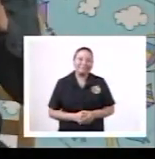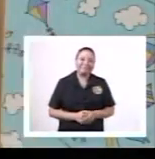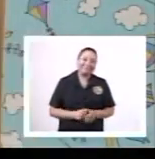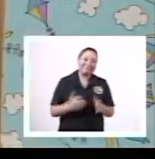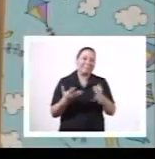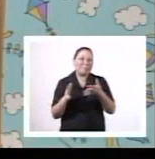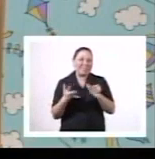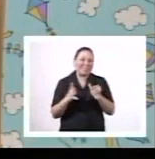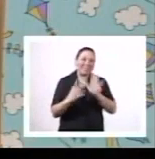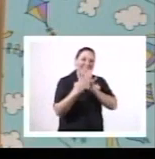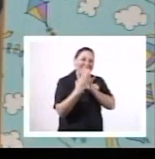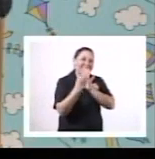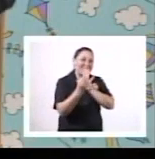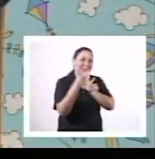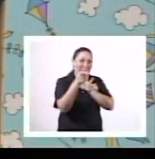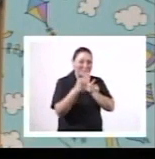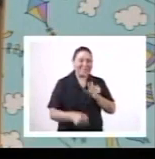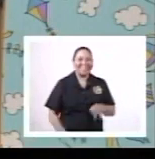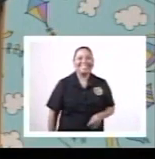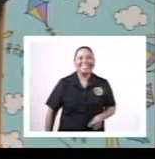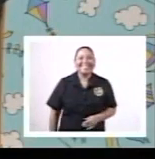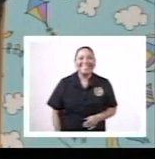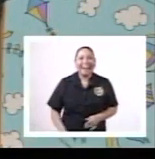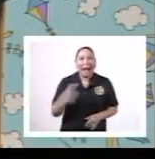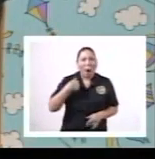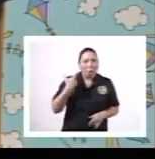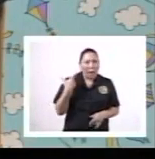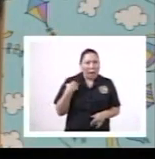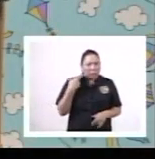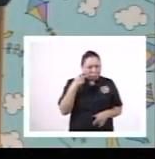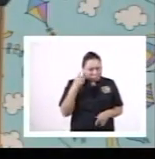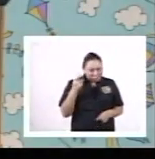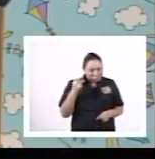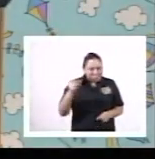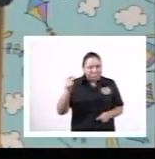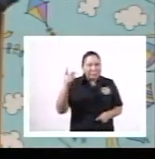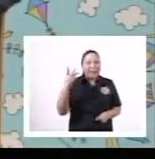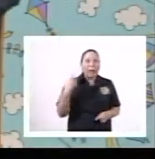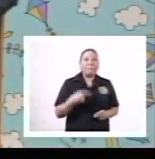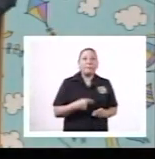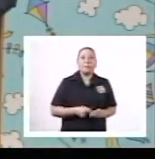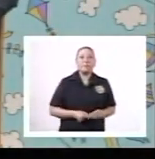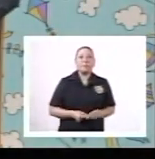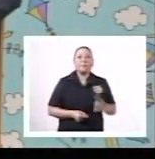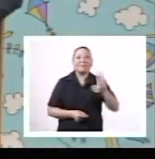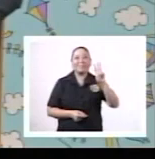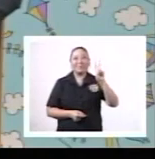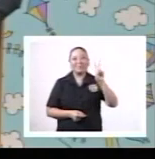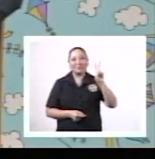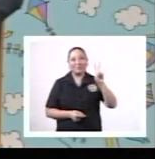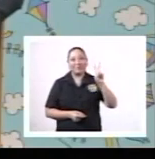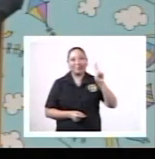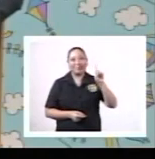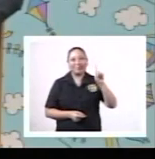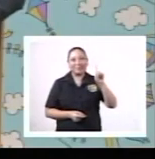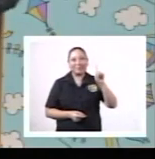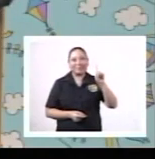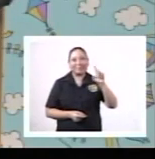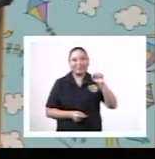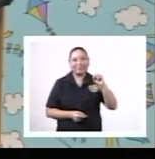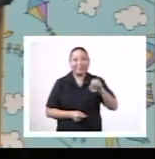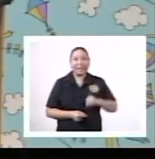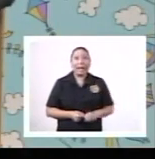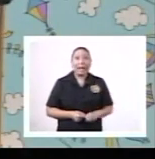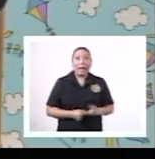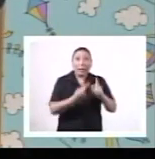¿Lo decimos más rápido? Por favor, hay que decirlo súper, mega, archi, recontra, rápido. 3, 2, 1